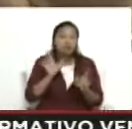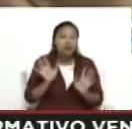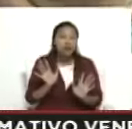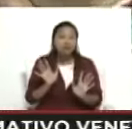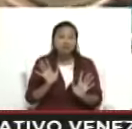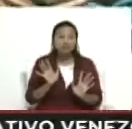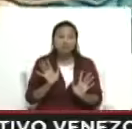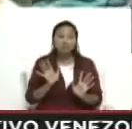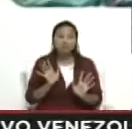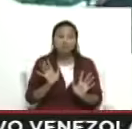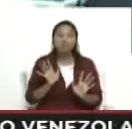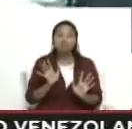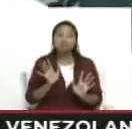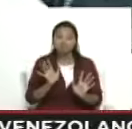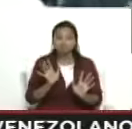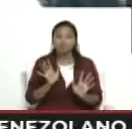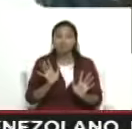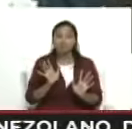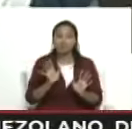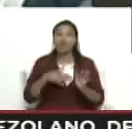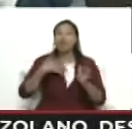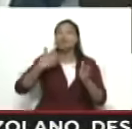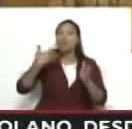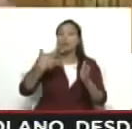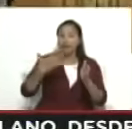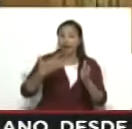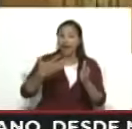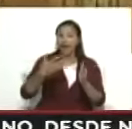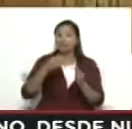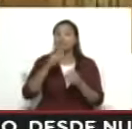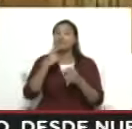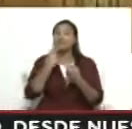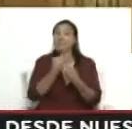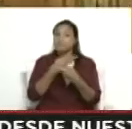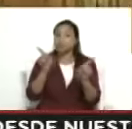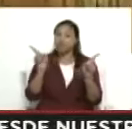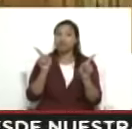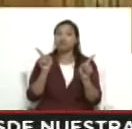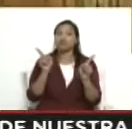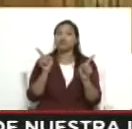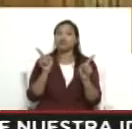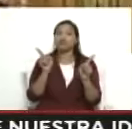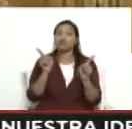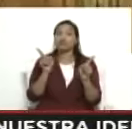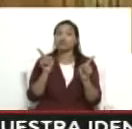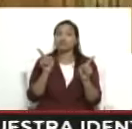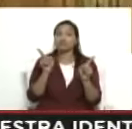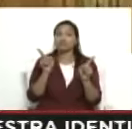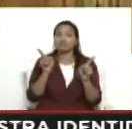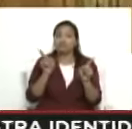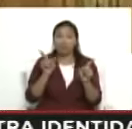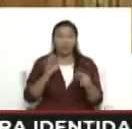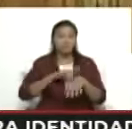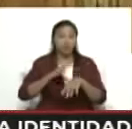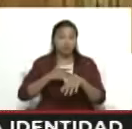Sí, después los hechos demostraron y supuestamente le retiraron el premio, pero el bicho se chuleó la plata.